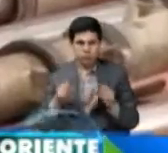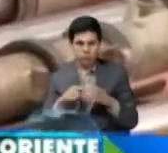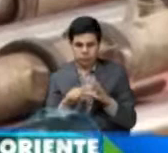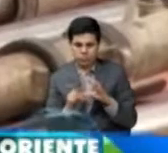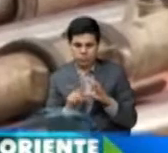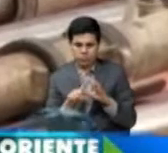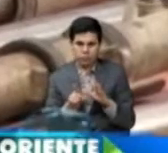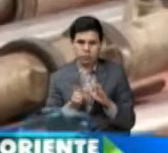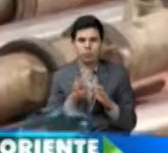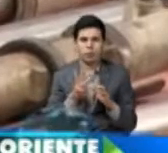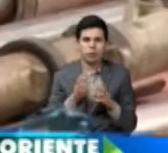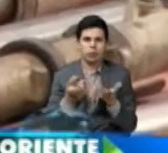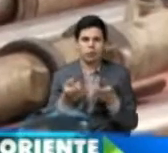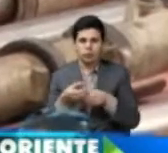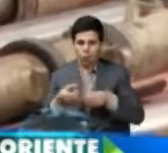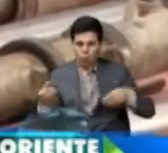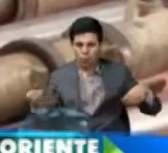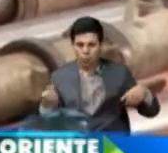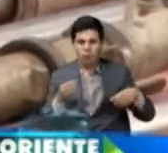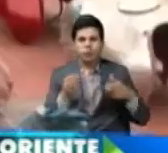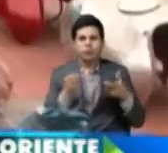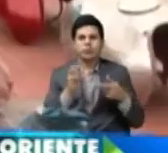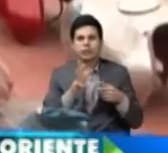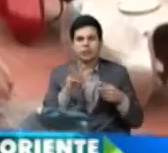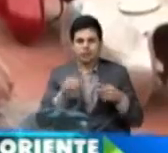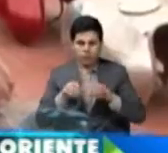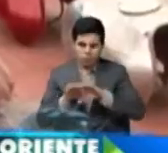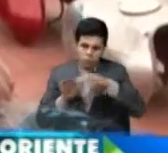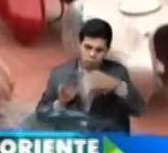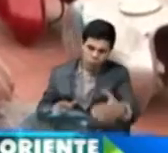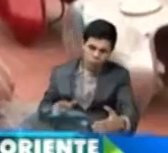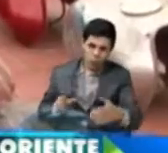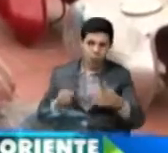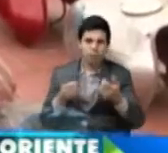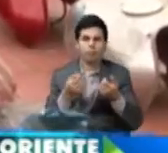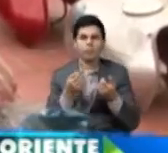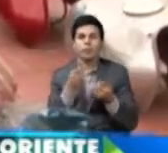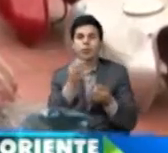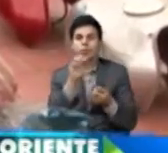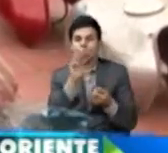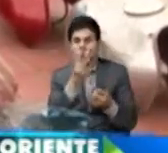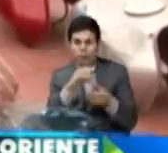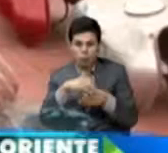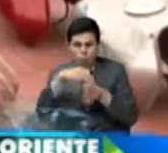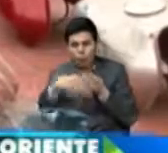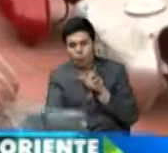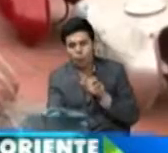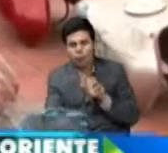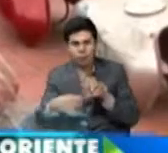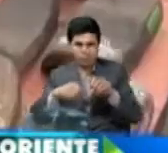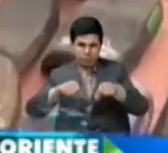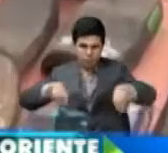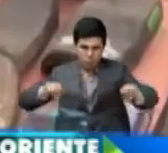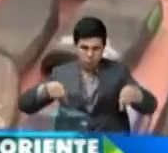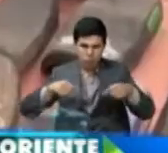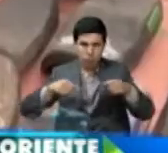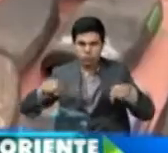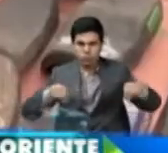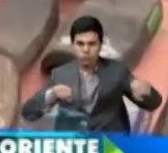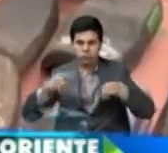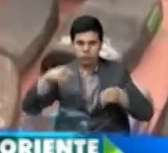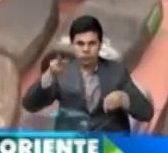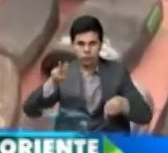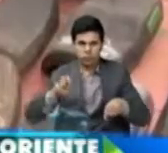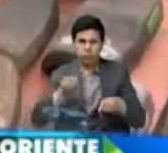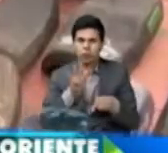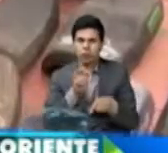4 placas, 22 parrillas, 33 guardabarros traseros, 3 guardabarros delanteros, 17 manubrios, 91